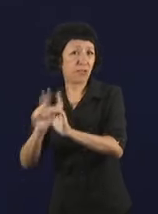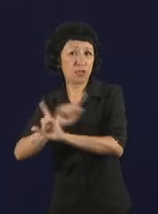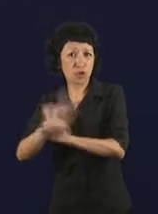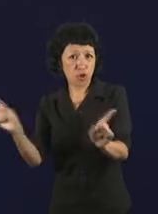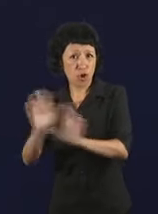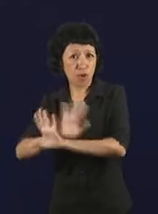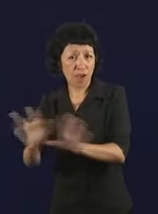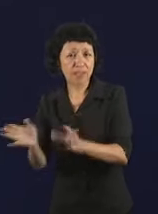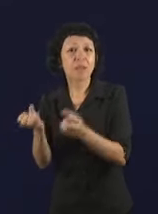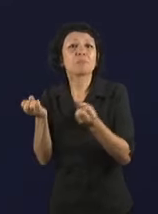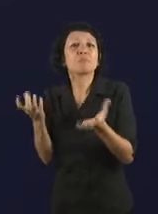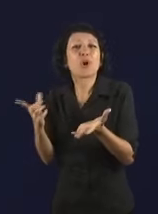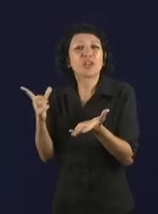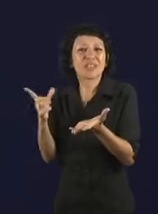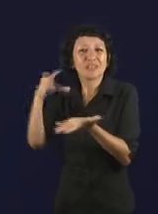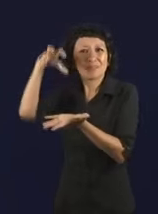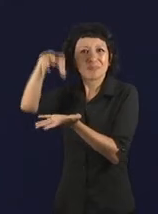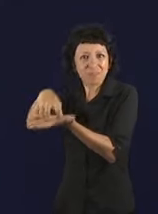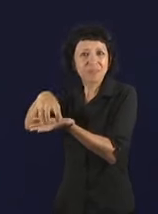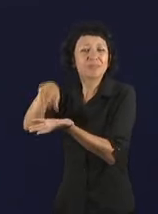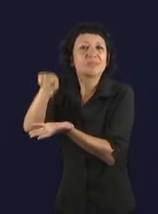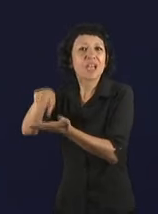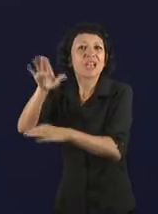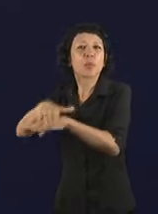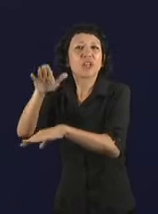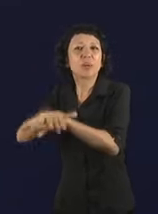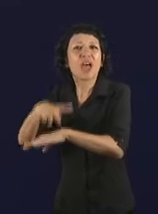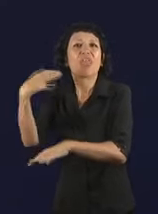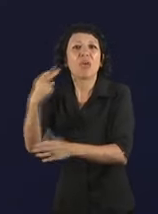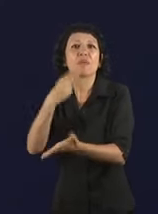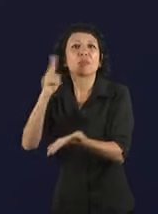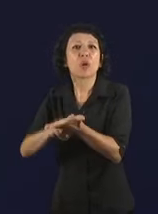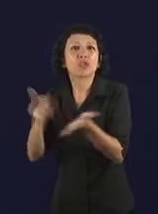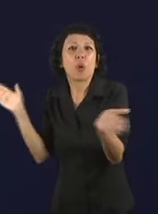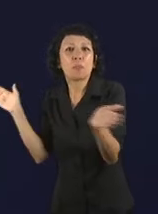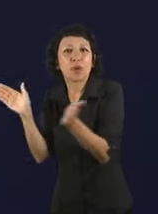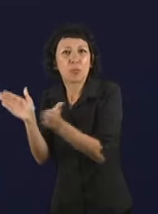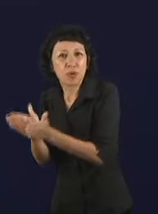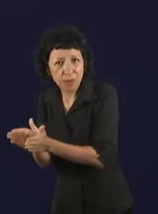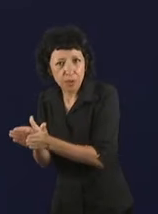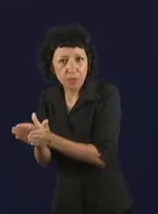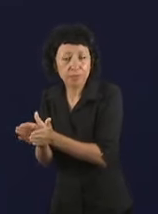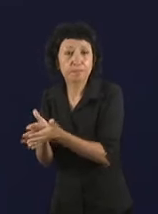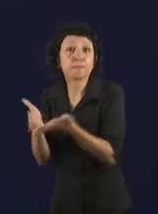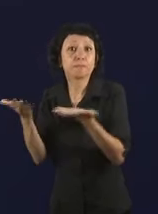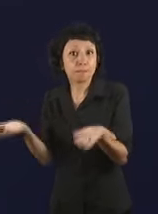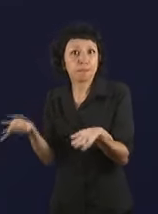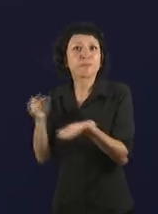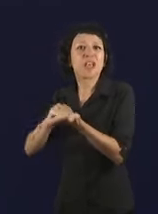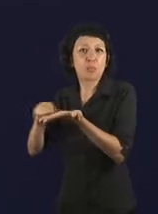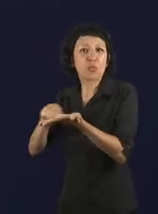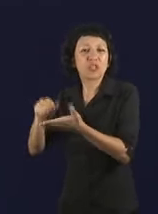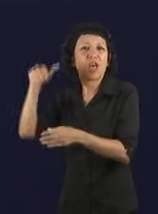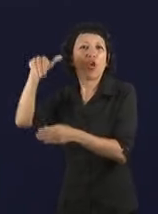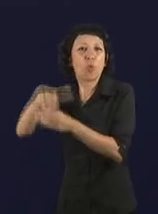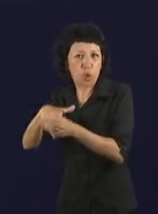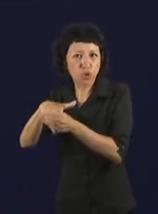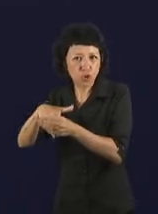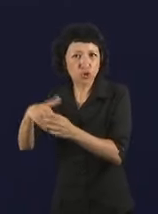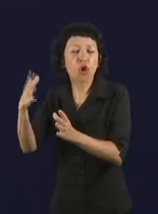del poder legislativo bajar impuestos y que eso debía tener una contrapartida de baja del gasto que de en su momento era